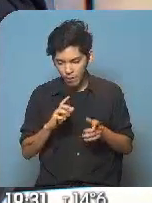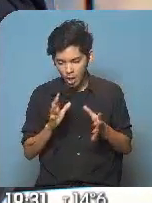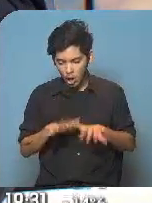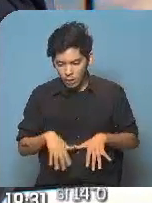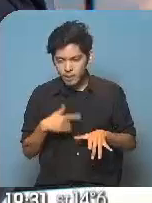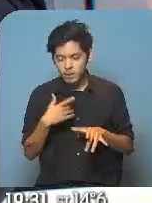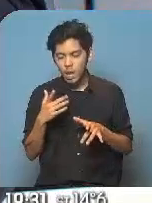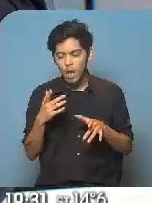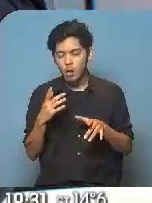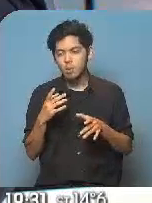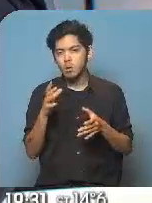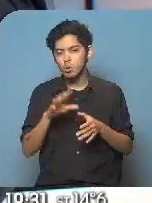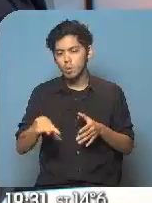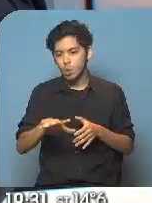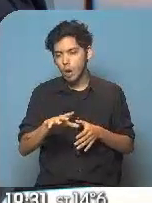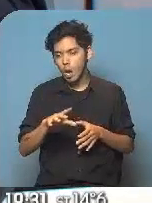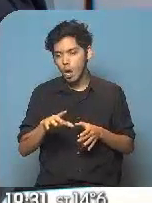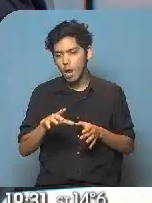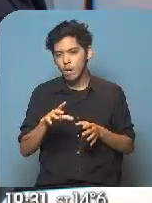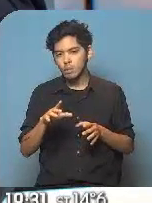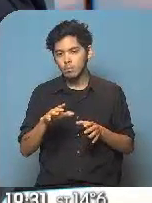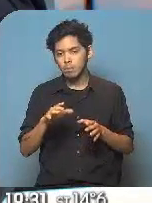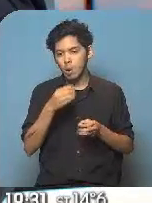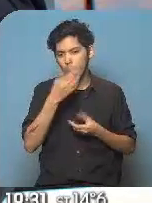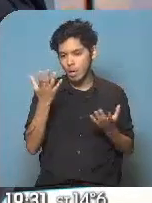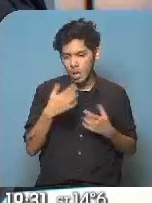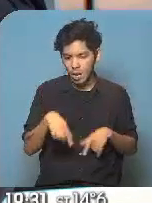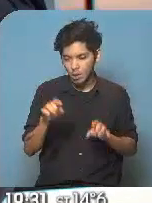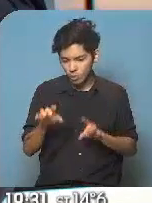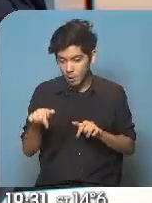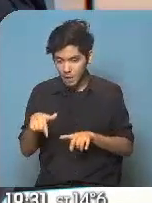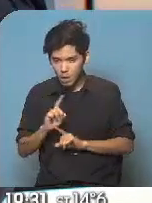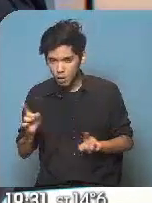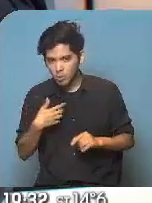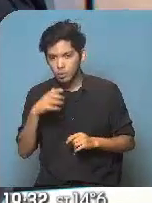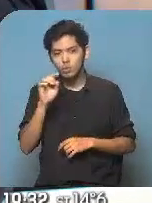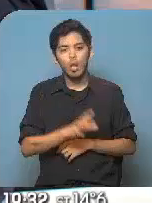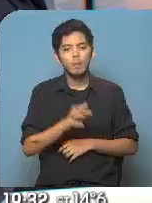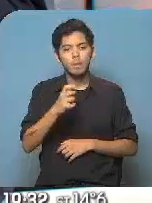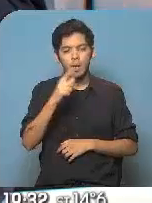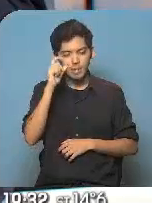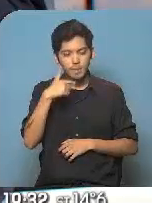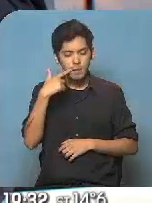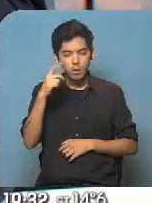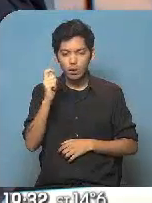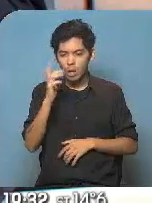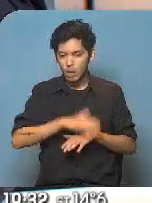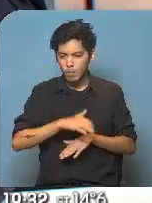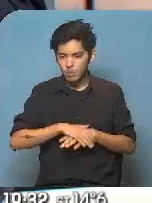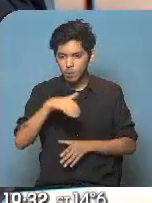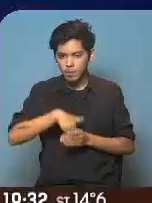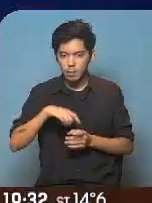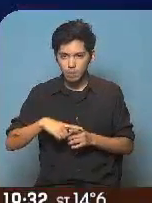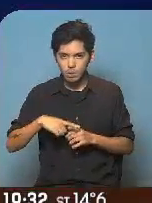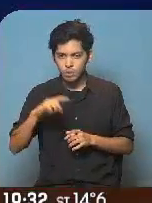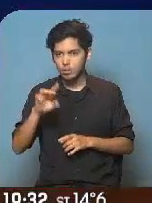territorio neutral o donde sea, pero ese partido va a tener que jugarse más adelante, o simplemente que los palestinos fueron los que introdujeron la política, como decía recién? No, los